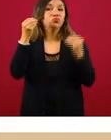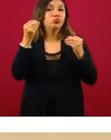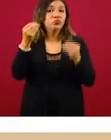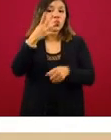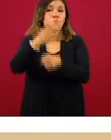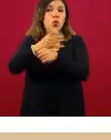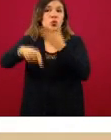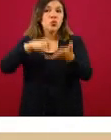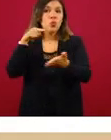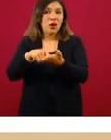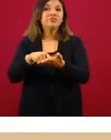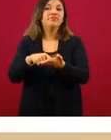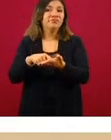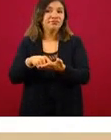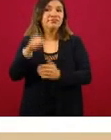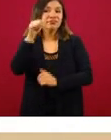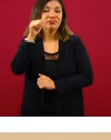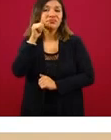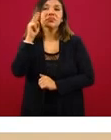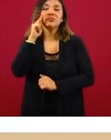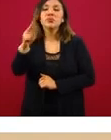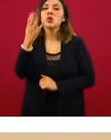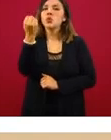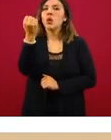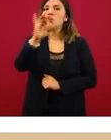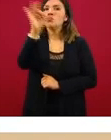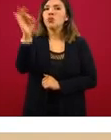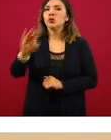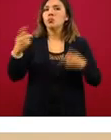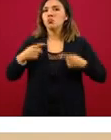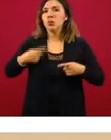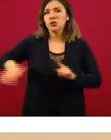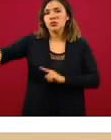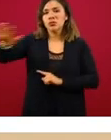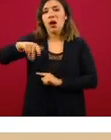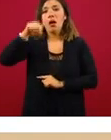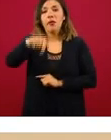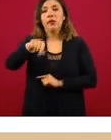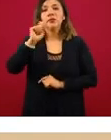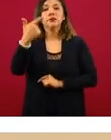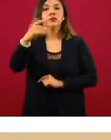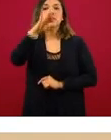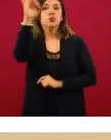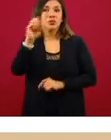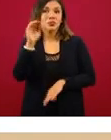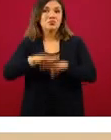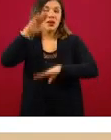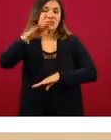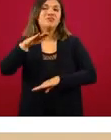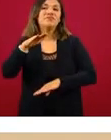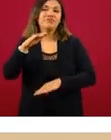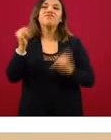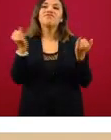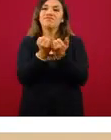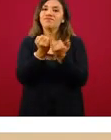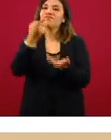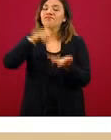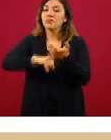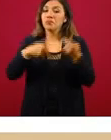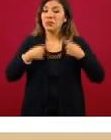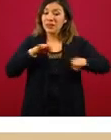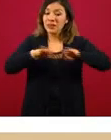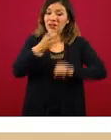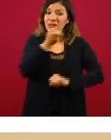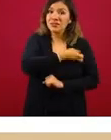cuarto lugar. Ayer lo veíamos en ese cuarto lugar con un 9% de la población general, aquí lo tenemos con un 7%, también dentro de los profesionales de la